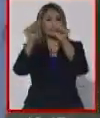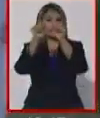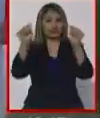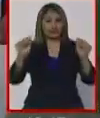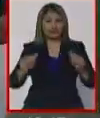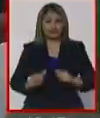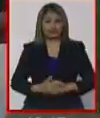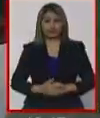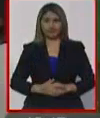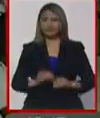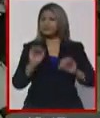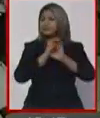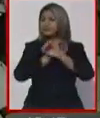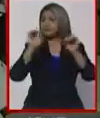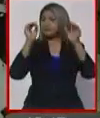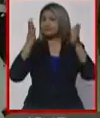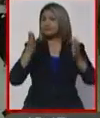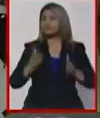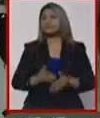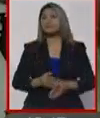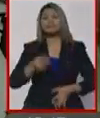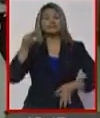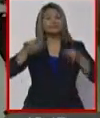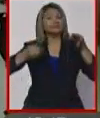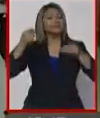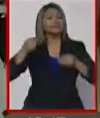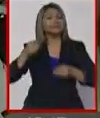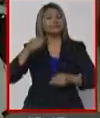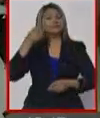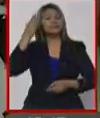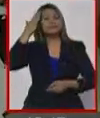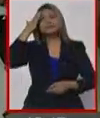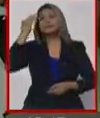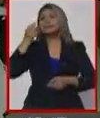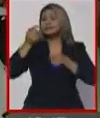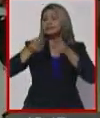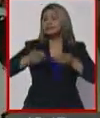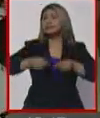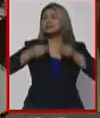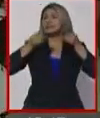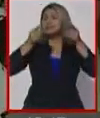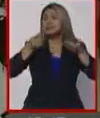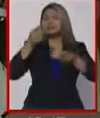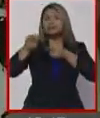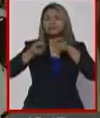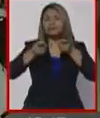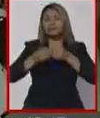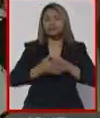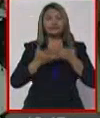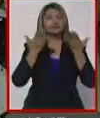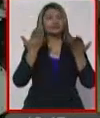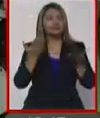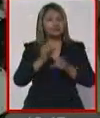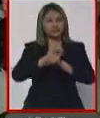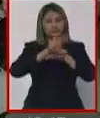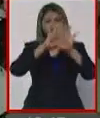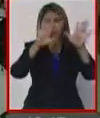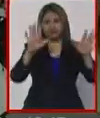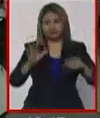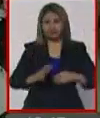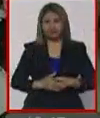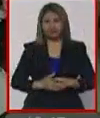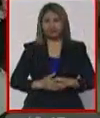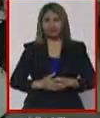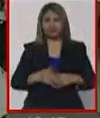medio ambiente. Nadie puede ser juzgado y procesado por fiscalizar, por denunciar, por controlar. Y aquí ha quedado claro de